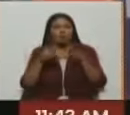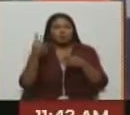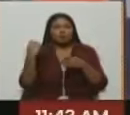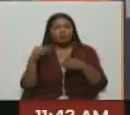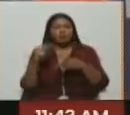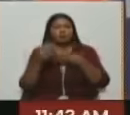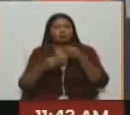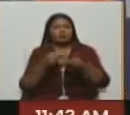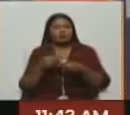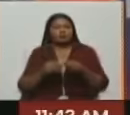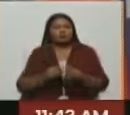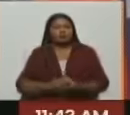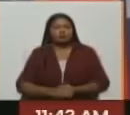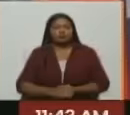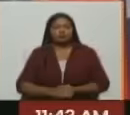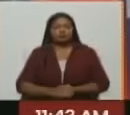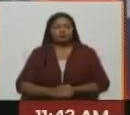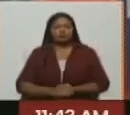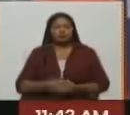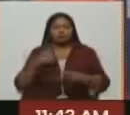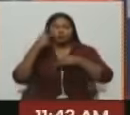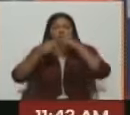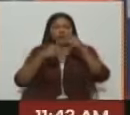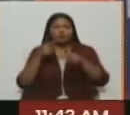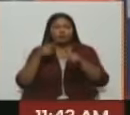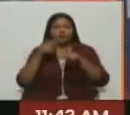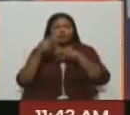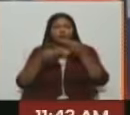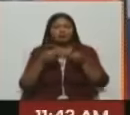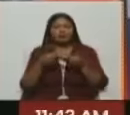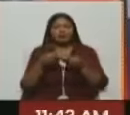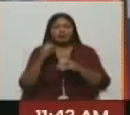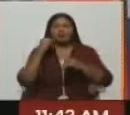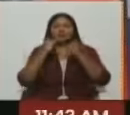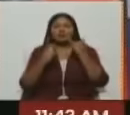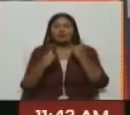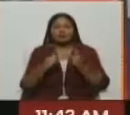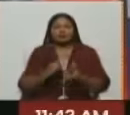que procesar y encauzar desde finales